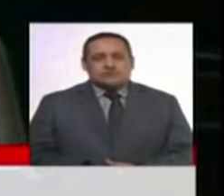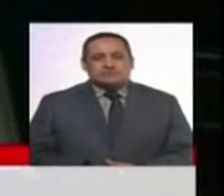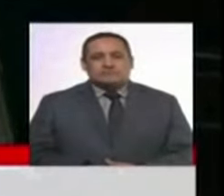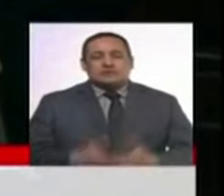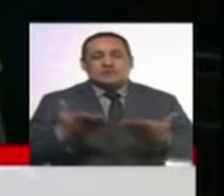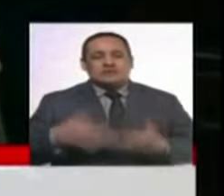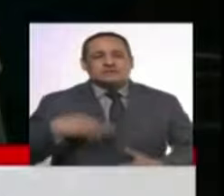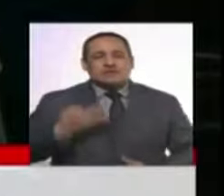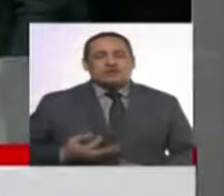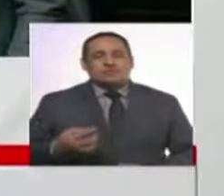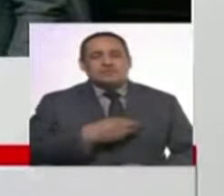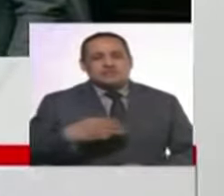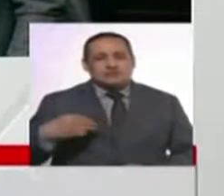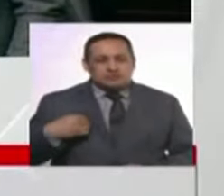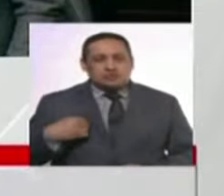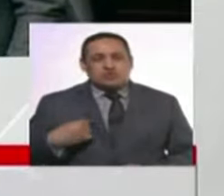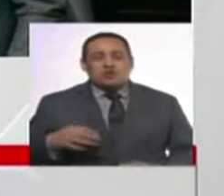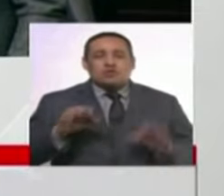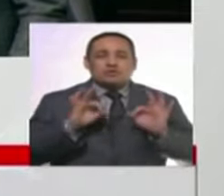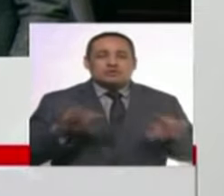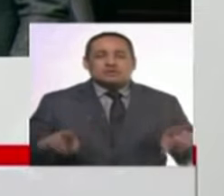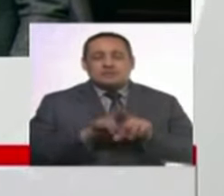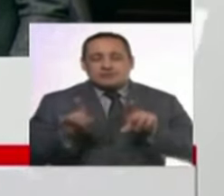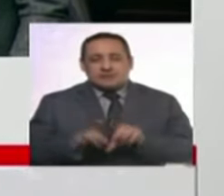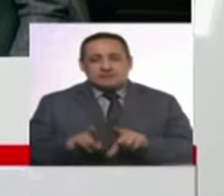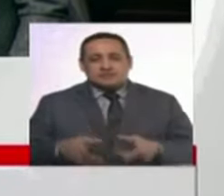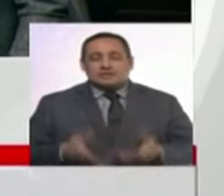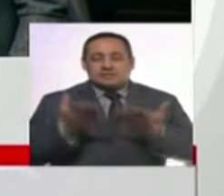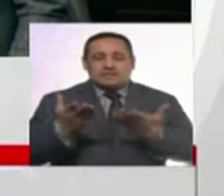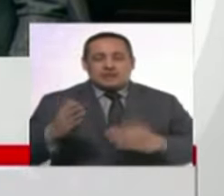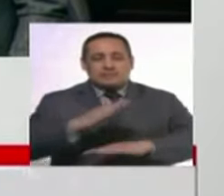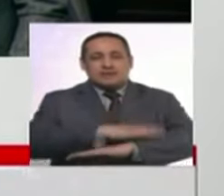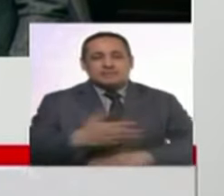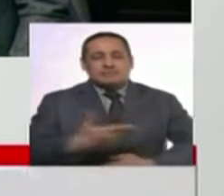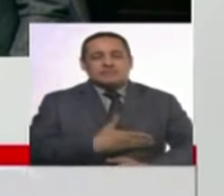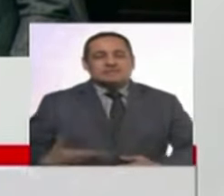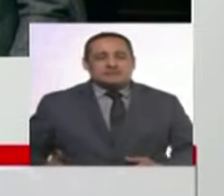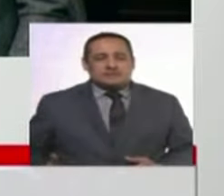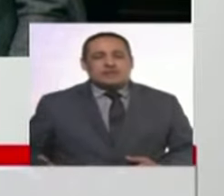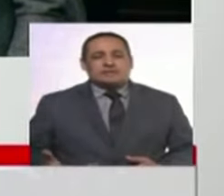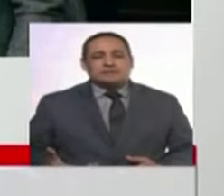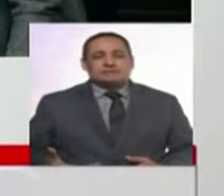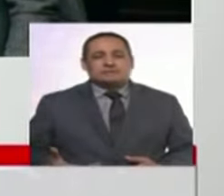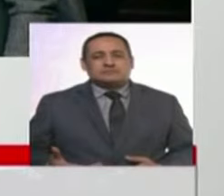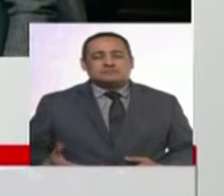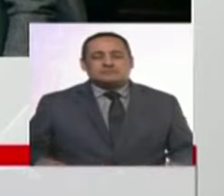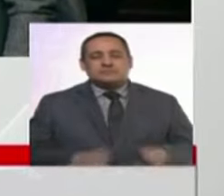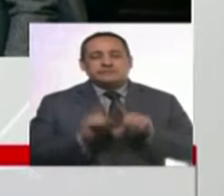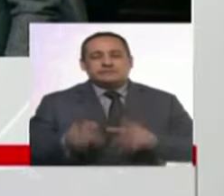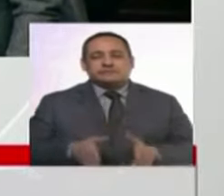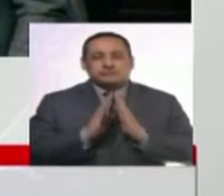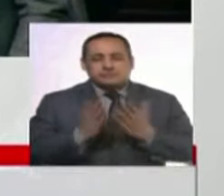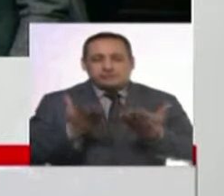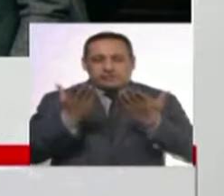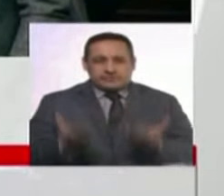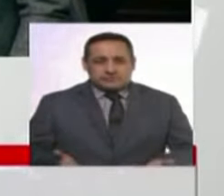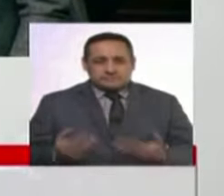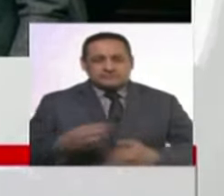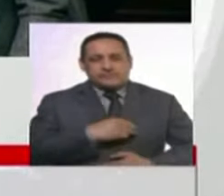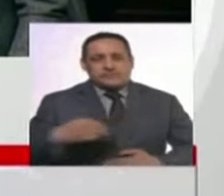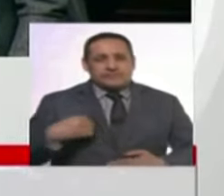señor ministro o a través de la mesa señora presidenta invoco al ministro